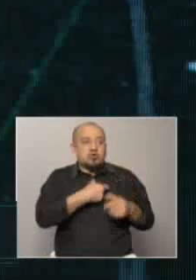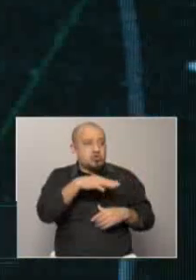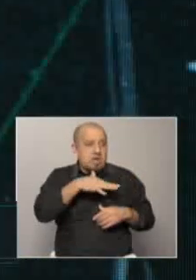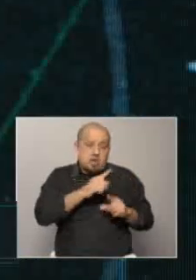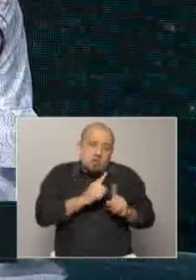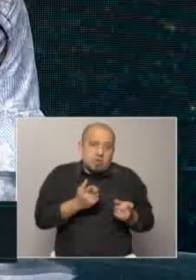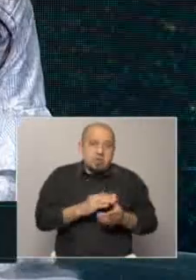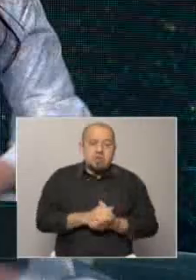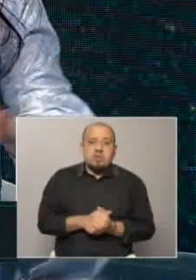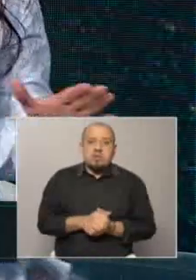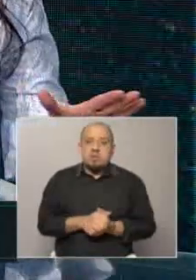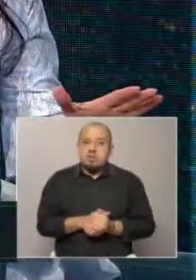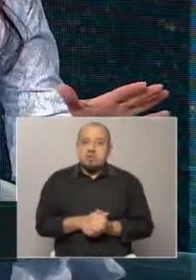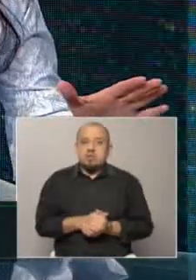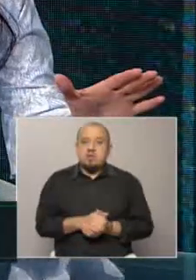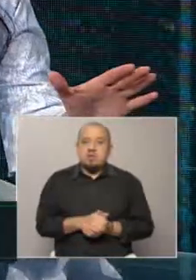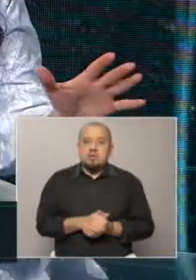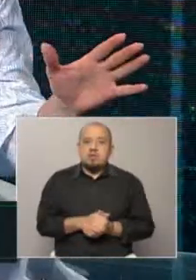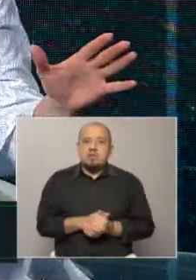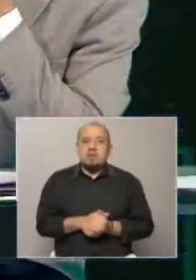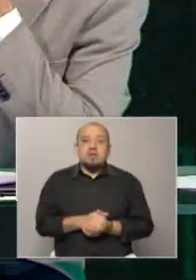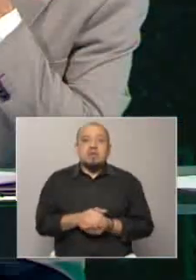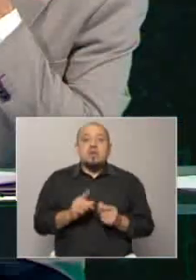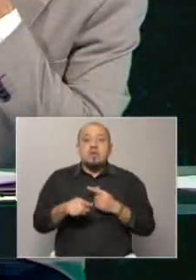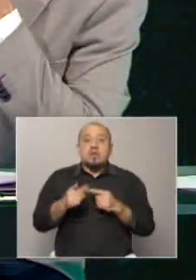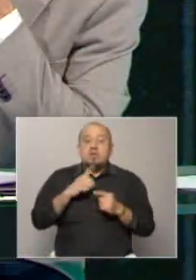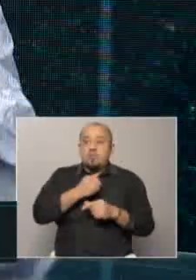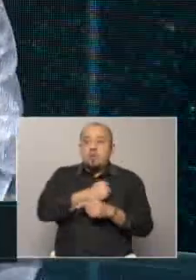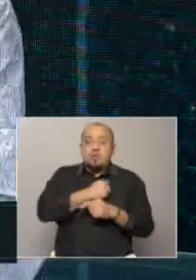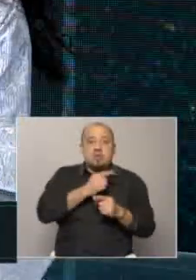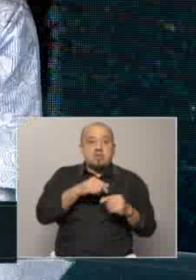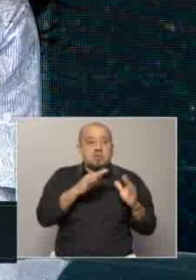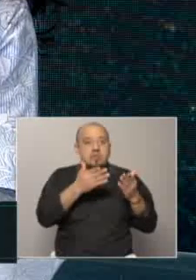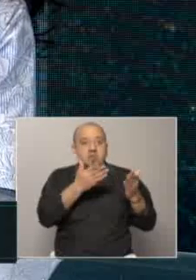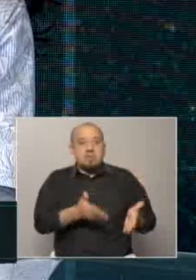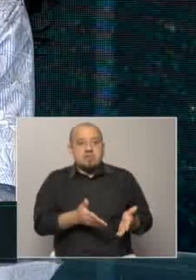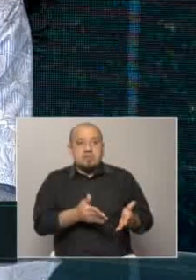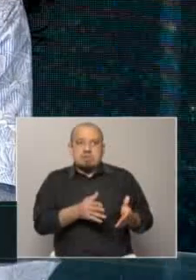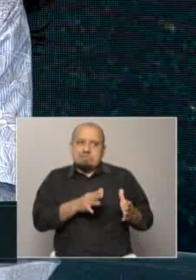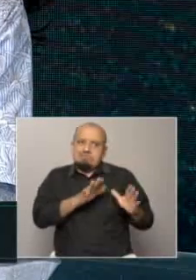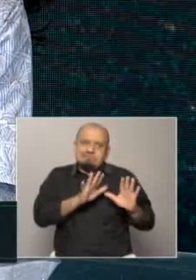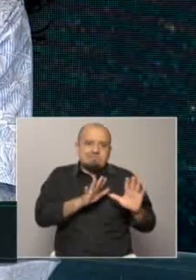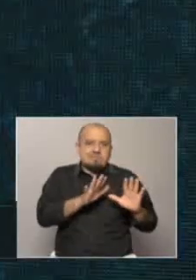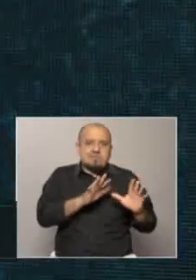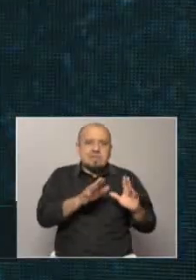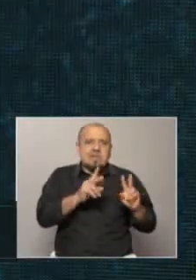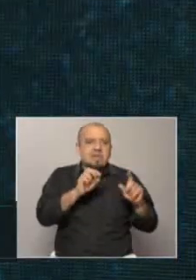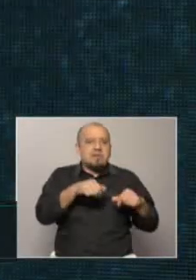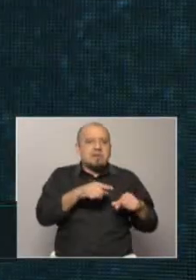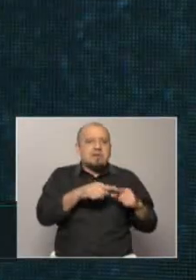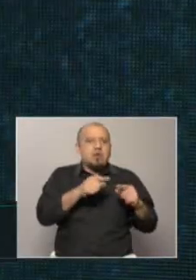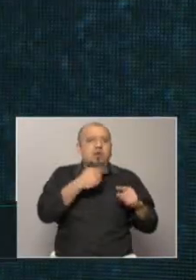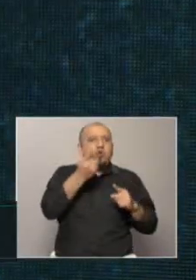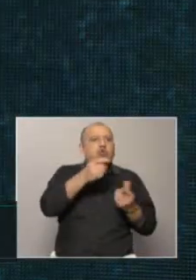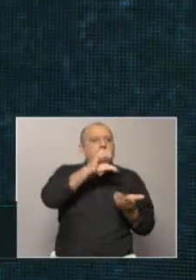se... No tiene barandita tampoco, eso me impresiona, por ejemplo. Da un poco de miedo. Y a nivel de monumentos quizás un poco desproporcionado en relación a las víctimas, ¿no? O sea, en